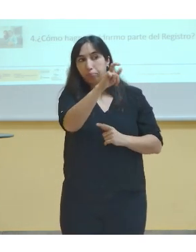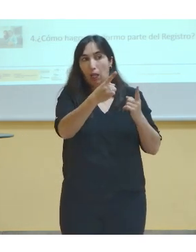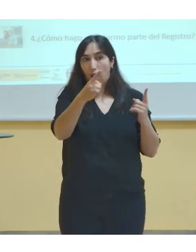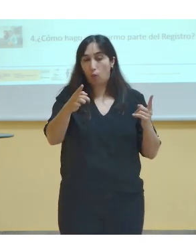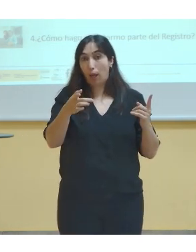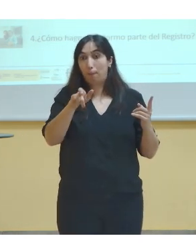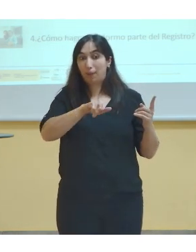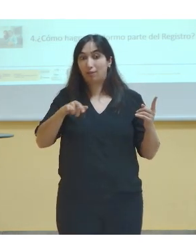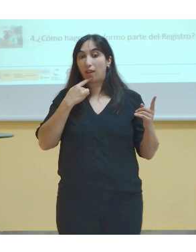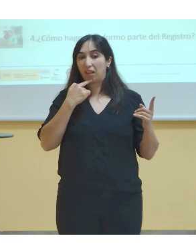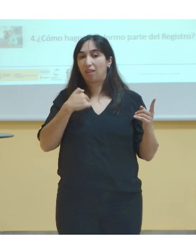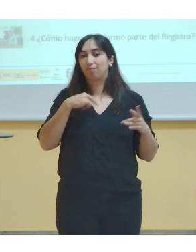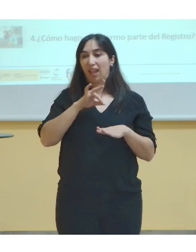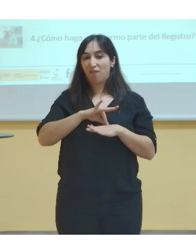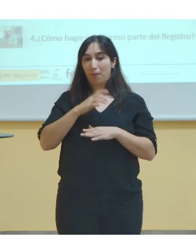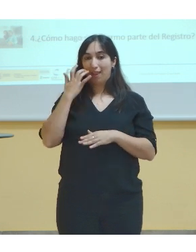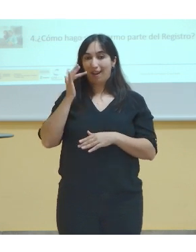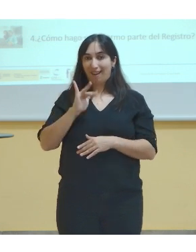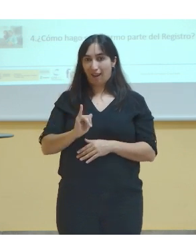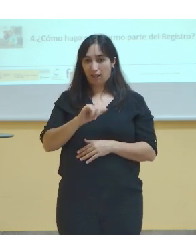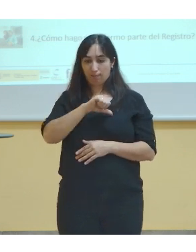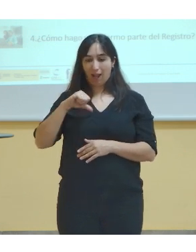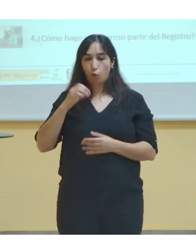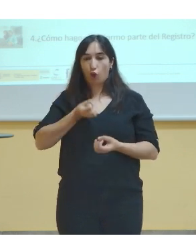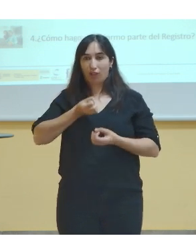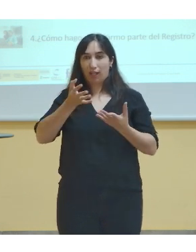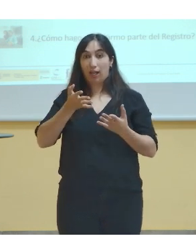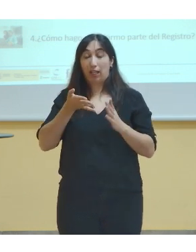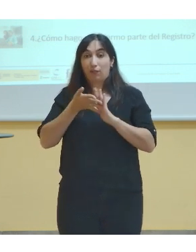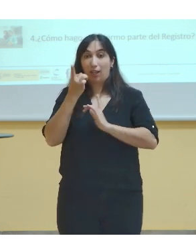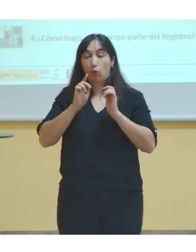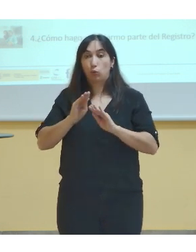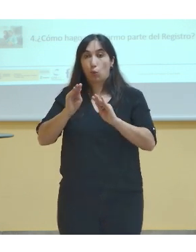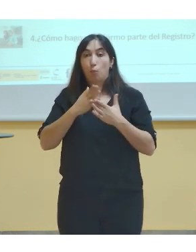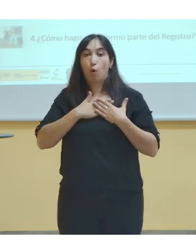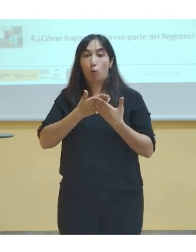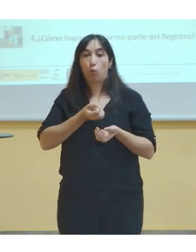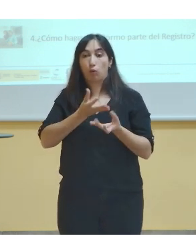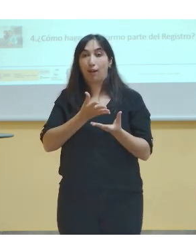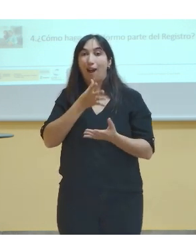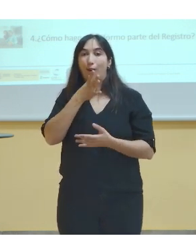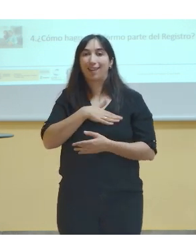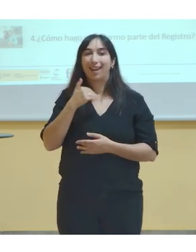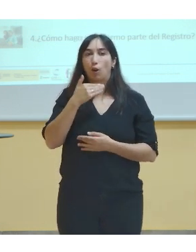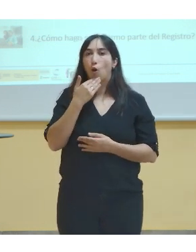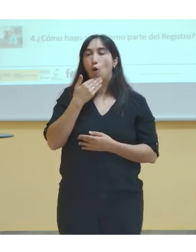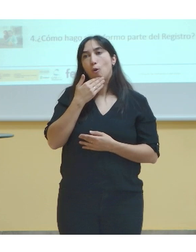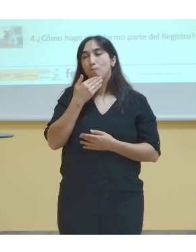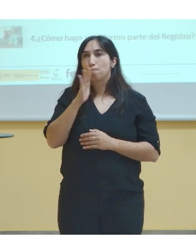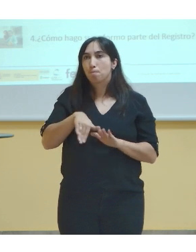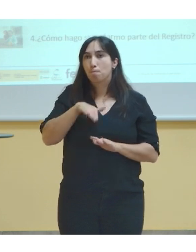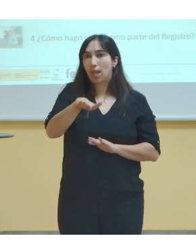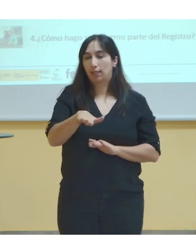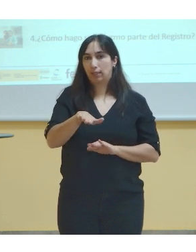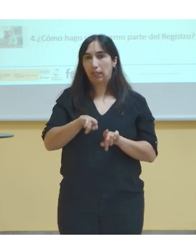personas autodeclaraban que tenían una enfermedad rara y daban voluntariamente sus datos. Ahora queríamos dar un paso más allá, queríamos